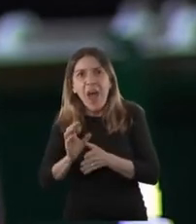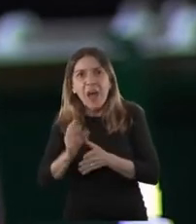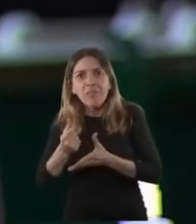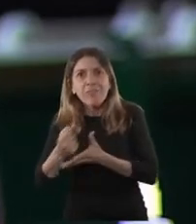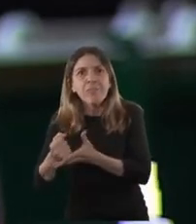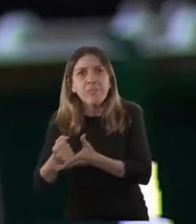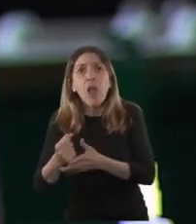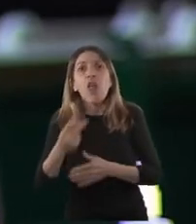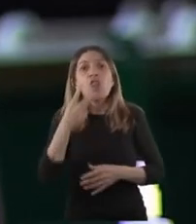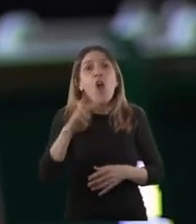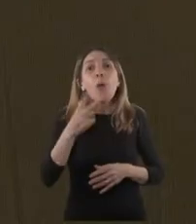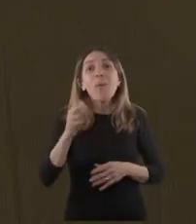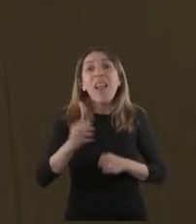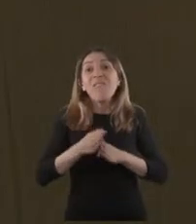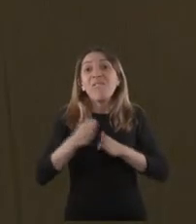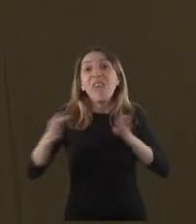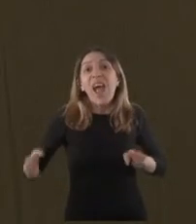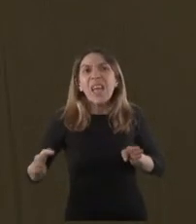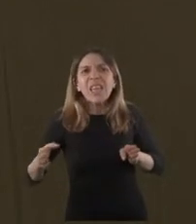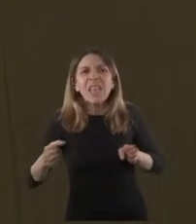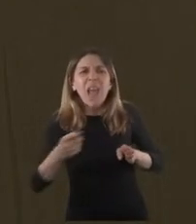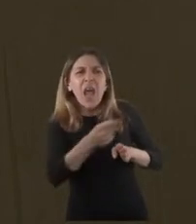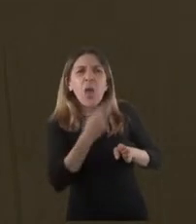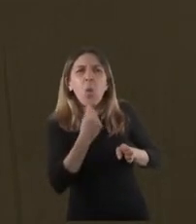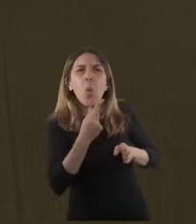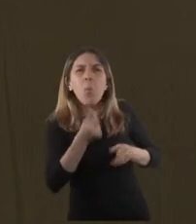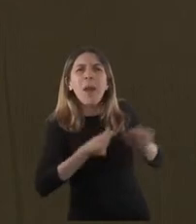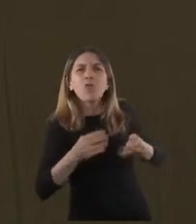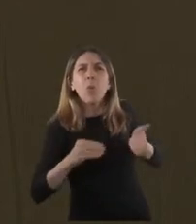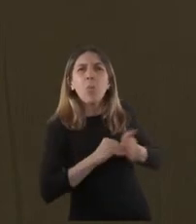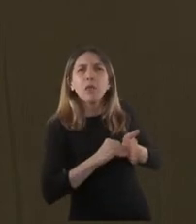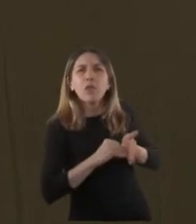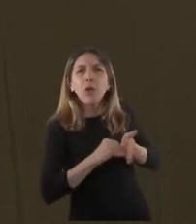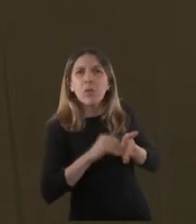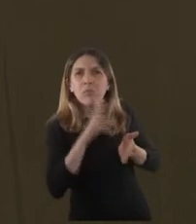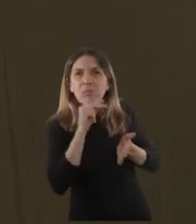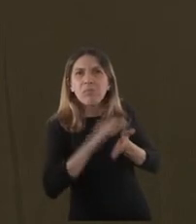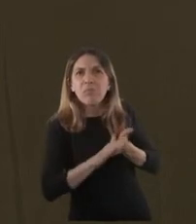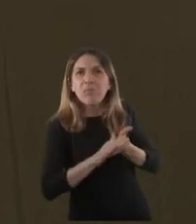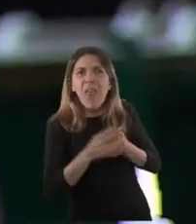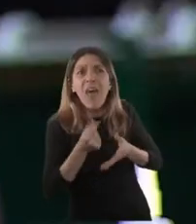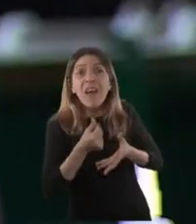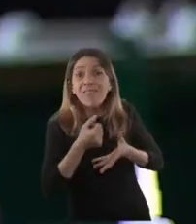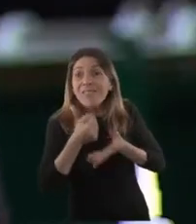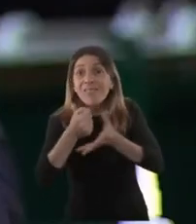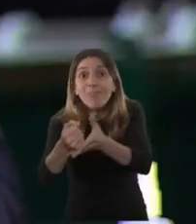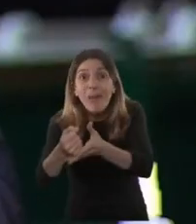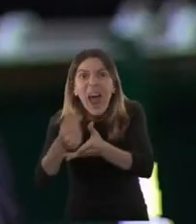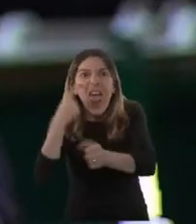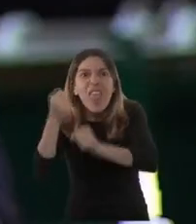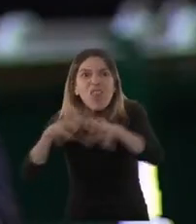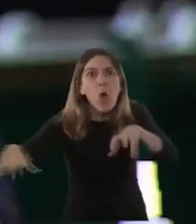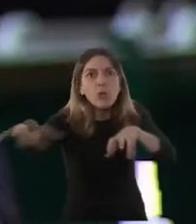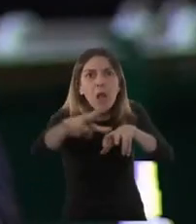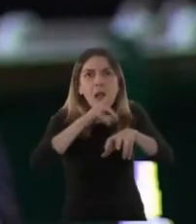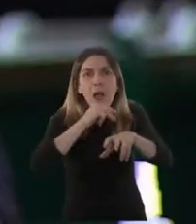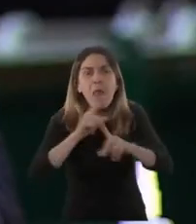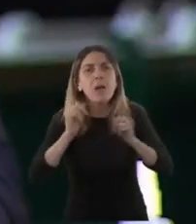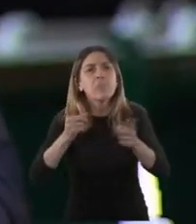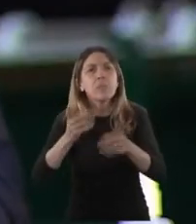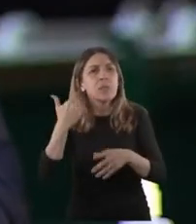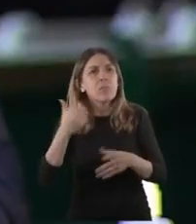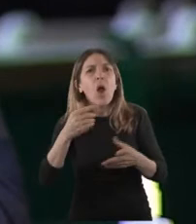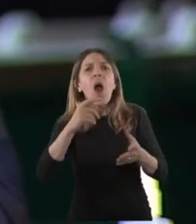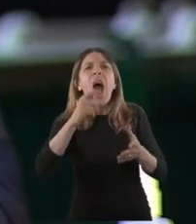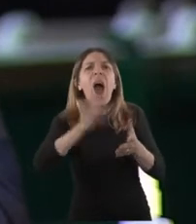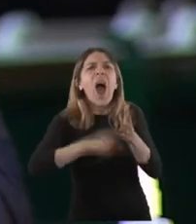para 2020 en el presupuesto que trataron en 2019? Cero. ¿Cómo estaban los registros de parques